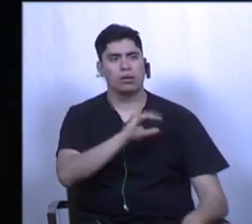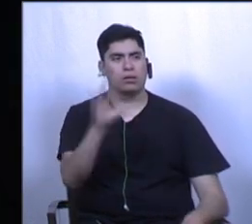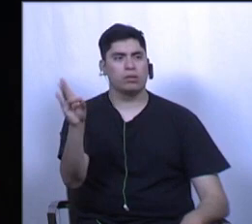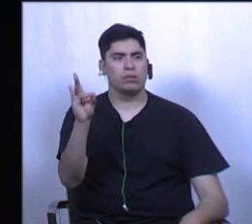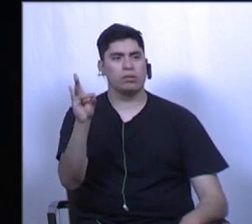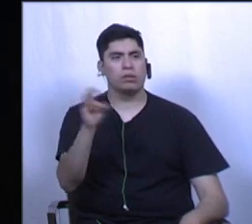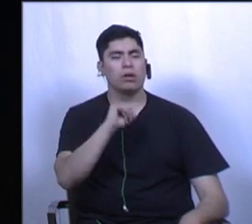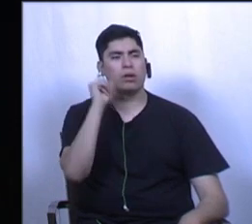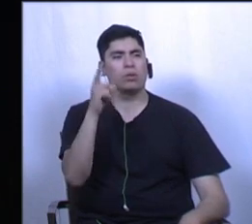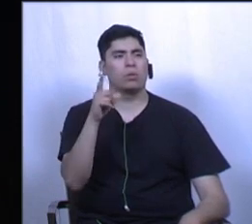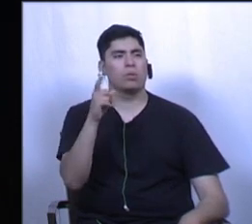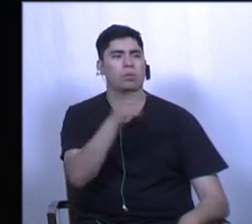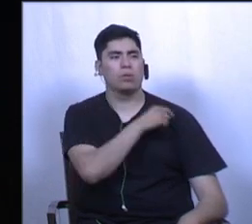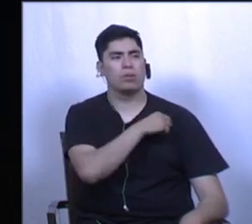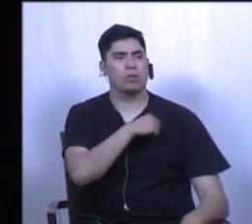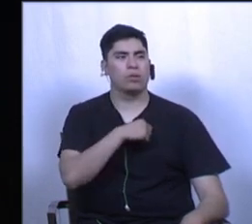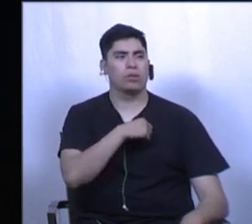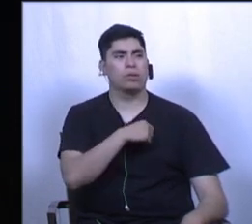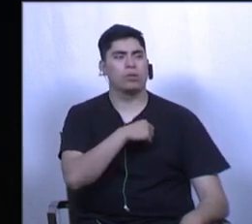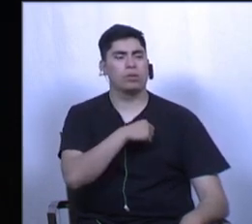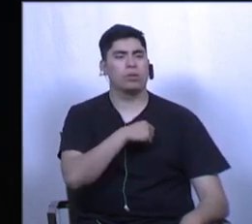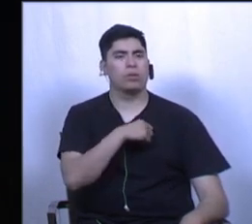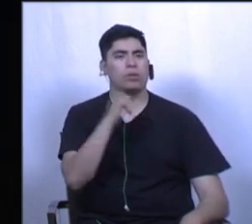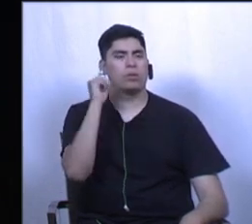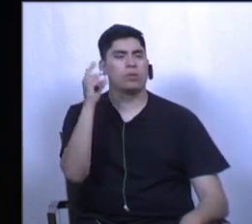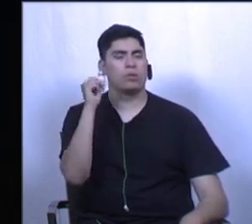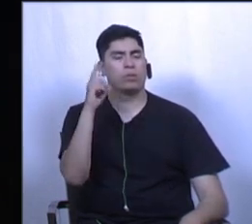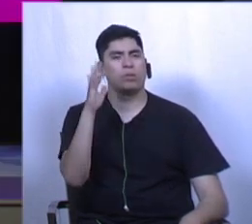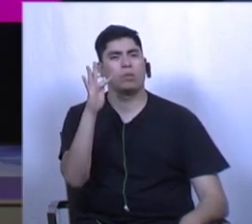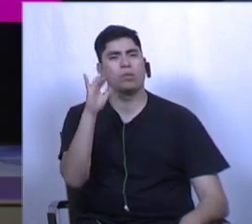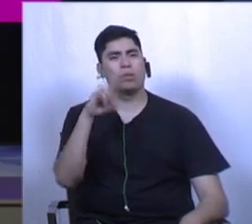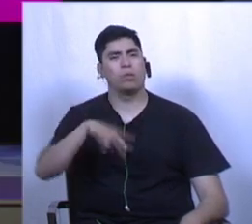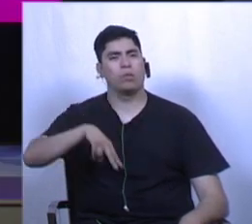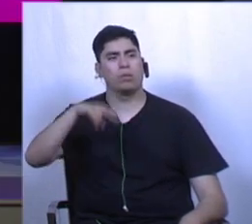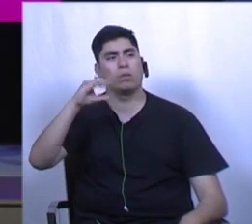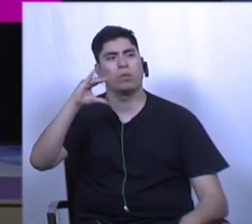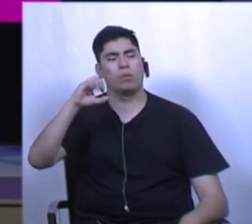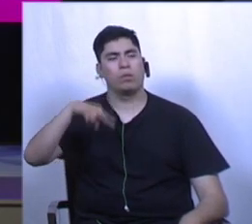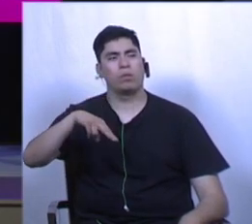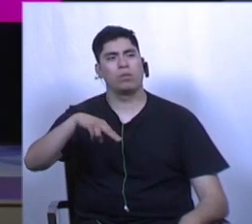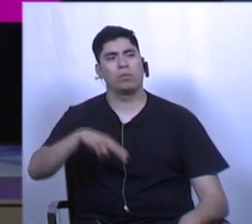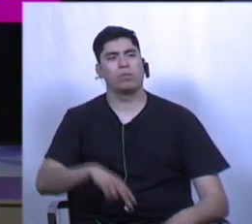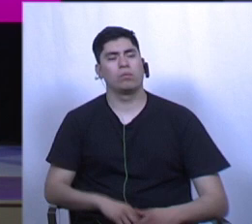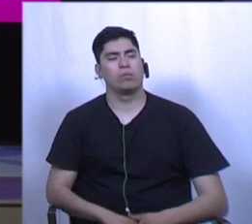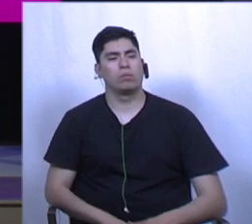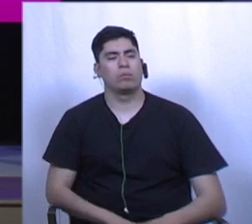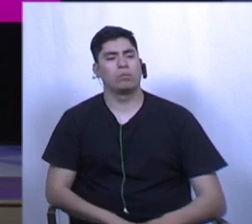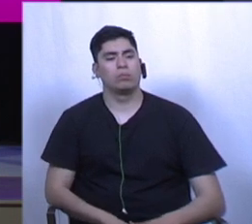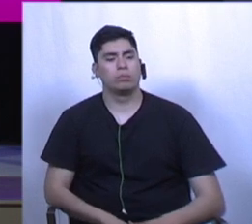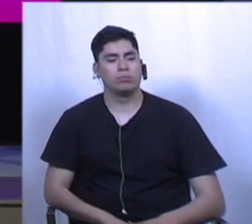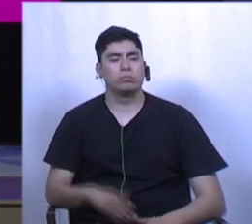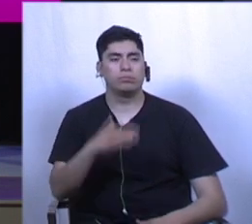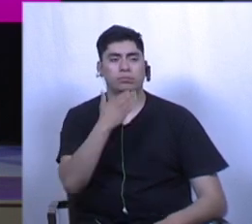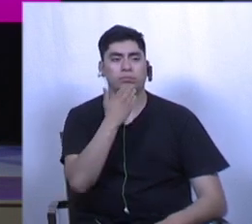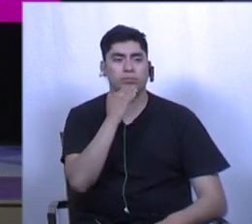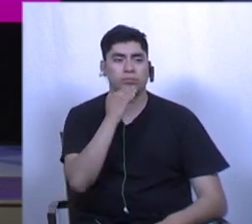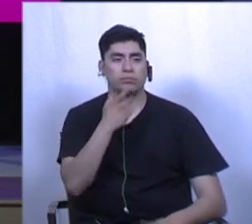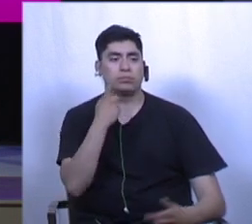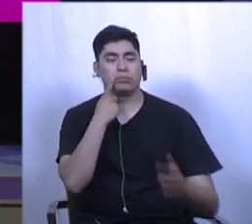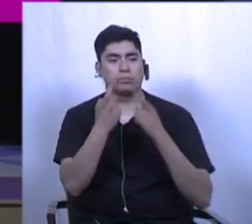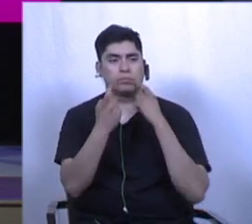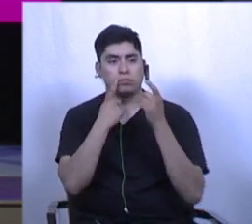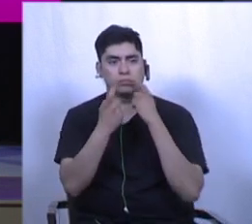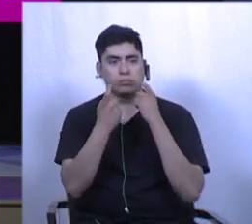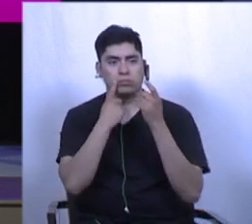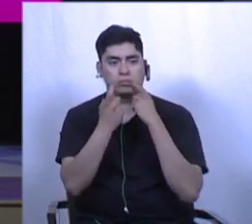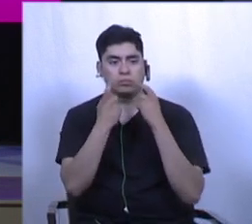microbios, cuáles son los genes de los microbios, cuáles son sus funciones del metabolismo microbial, y también preguntarnos por